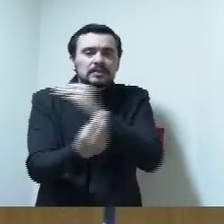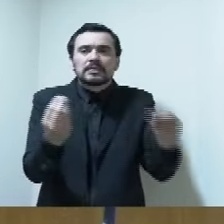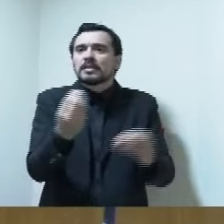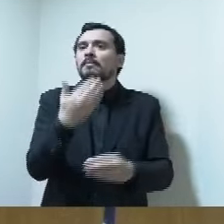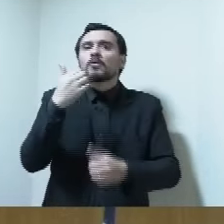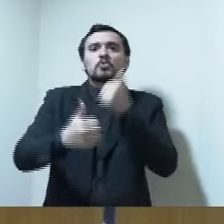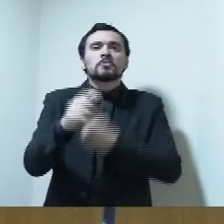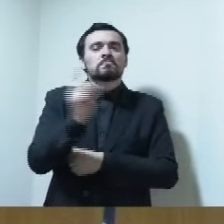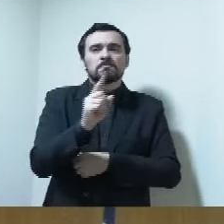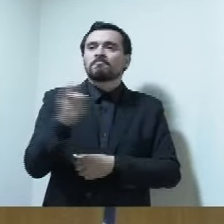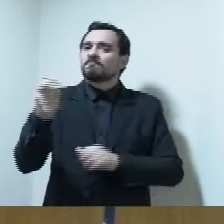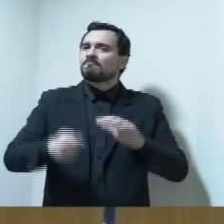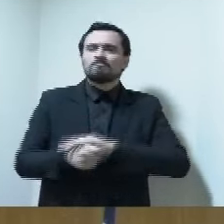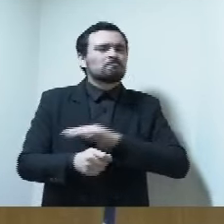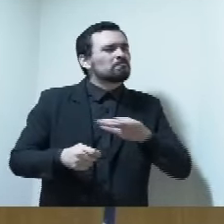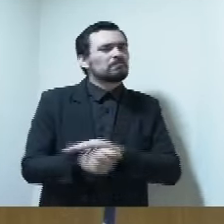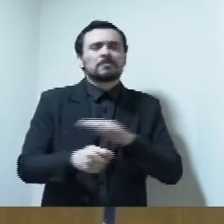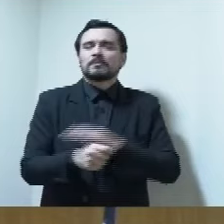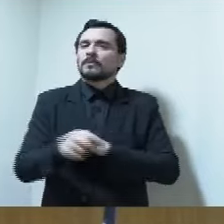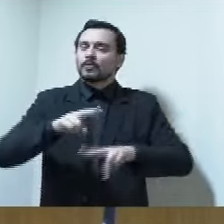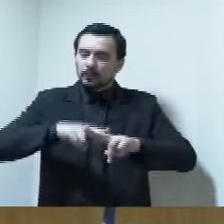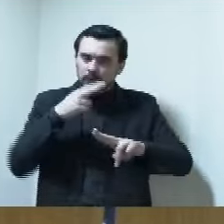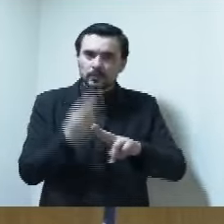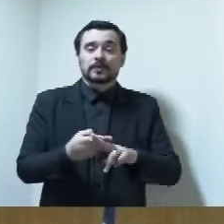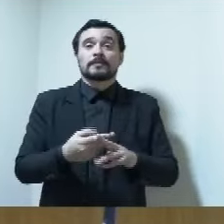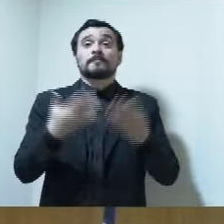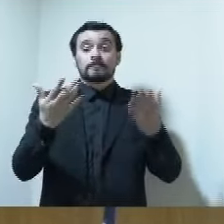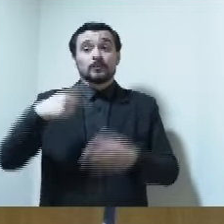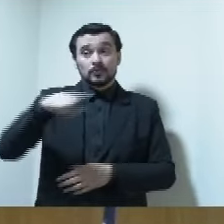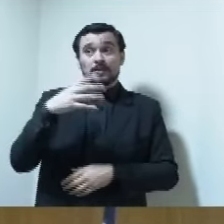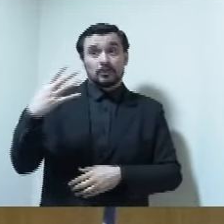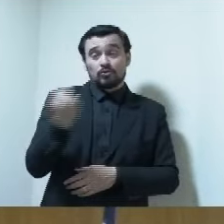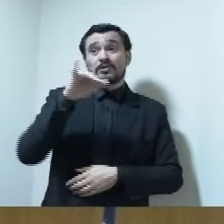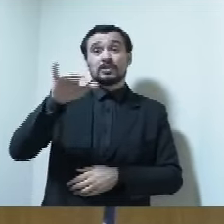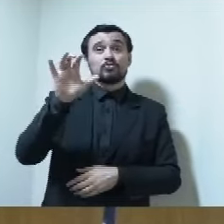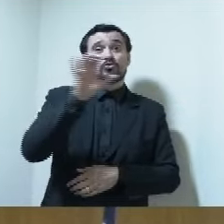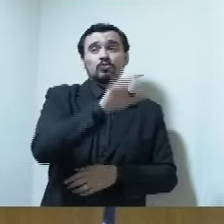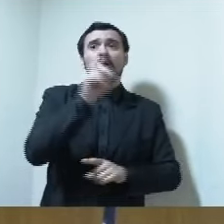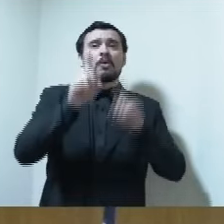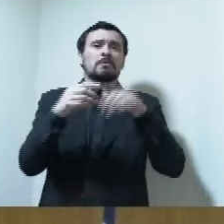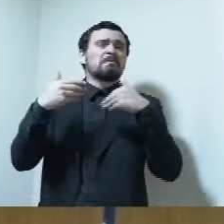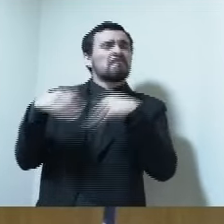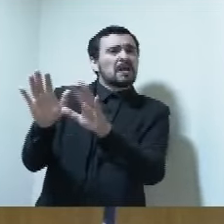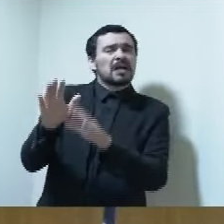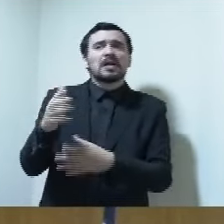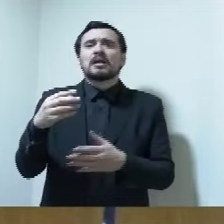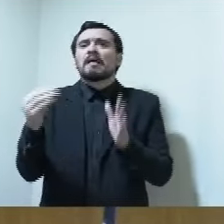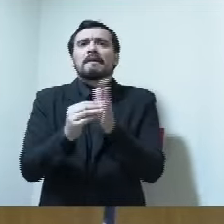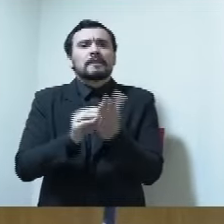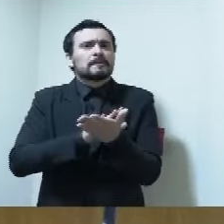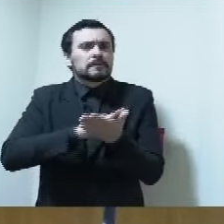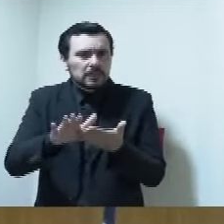de la corrupción se enseñoreó nuevamente. Encontramos instituciones del Estado abandonadas al azar y a la